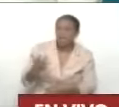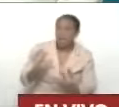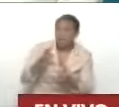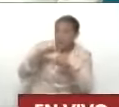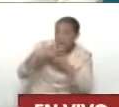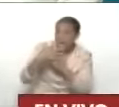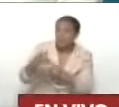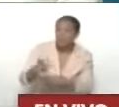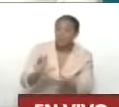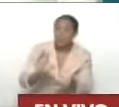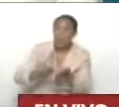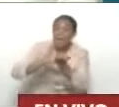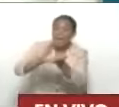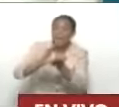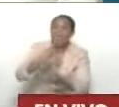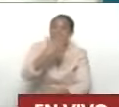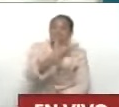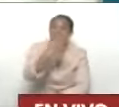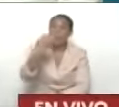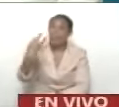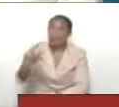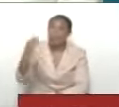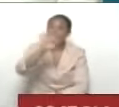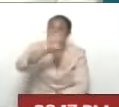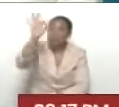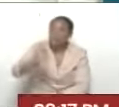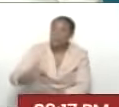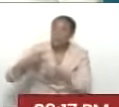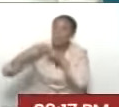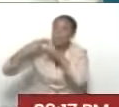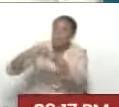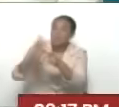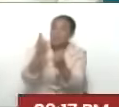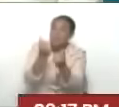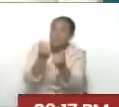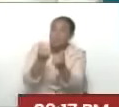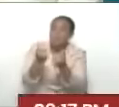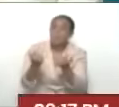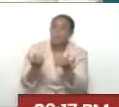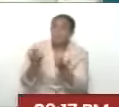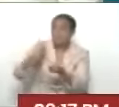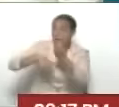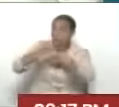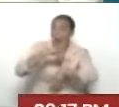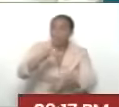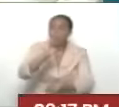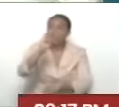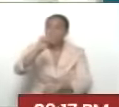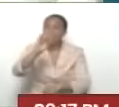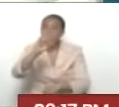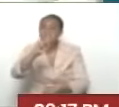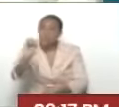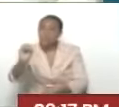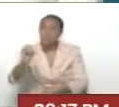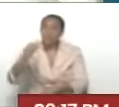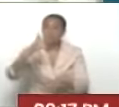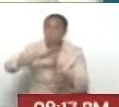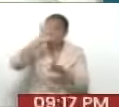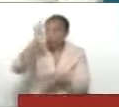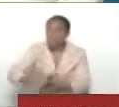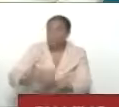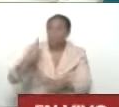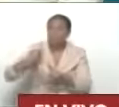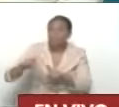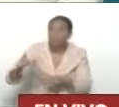de Credimujer, 53% son créditos otorgados para el comercio. Eso parece un número muy grande, pero